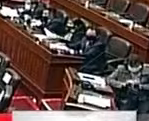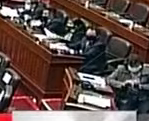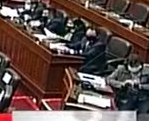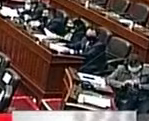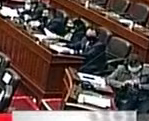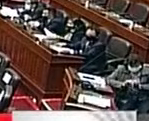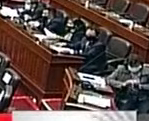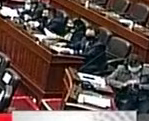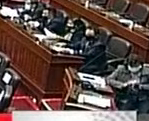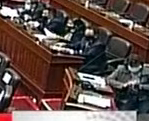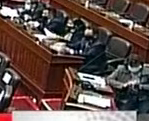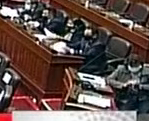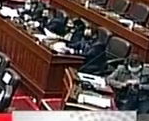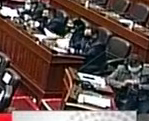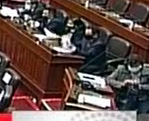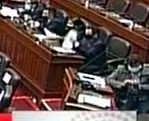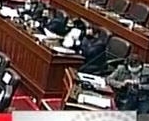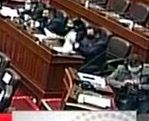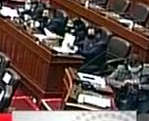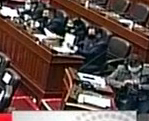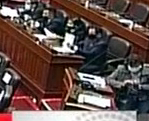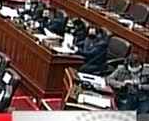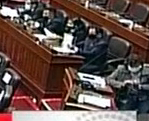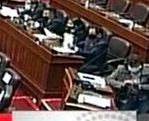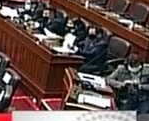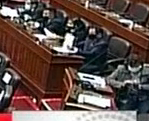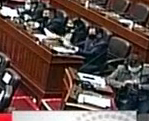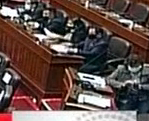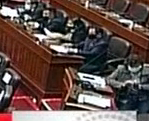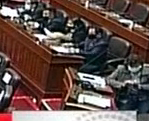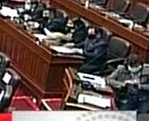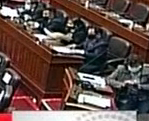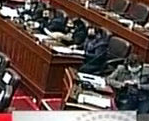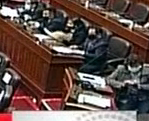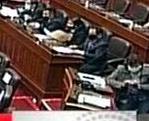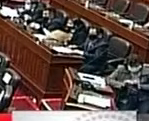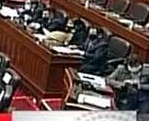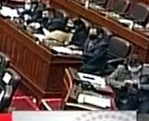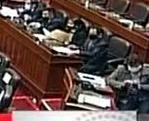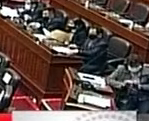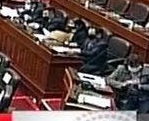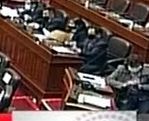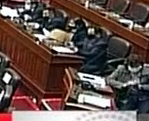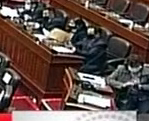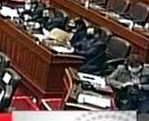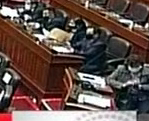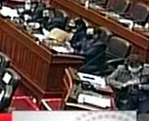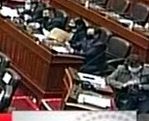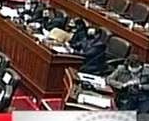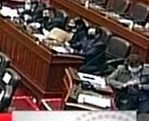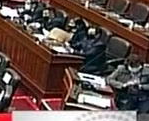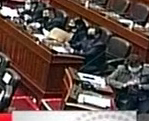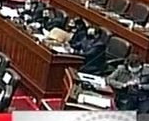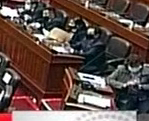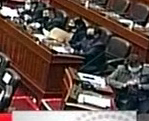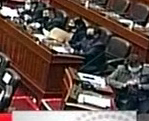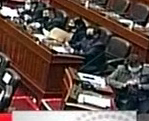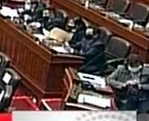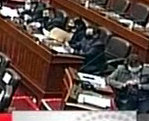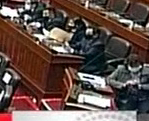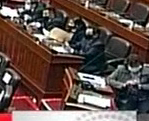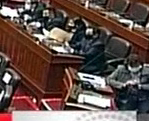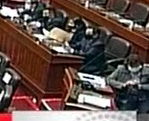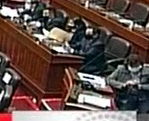funcionarios de oficialía mayor ya les han hecho llegar a cada uno de los congresistas que se encuentran presentes en el